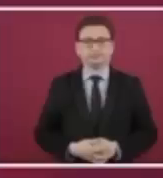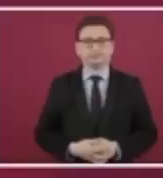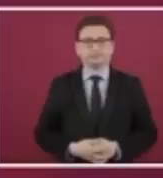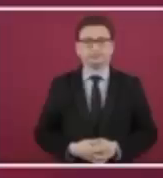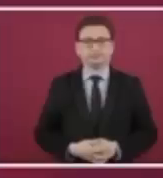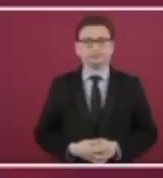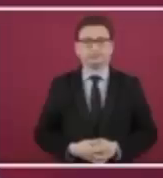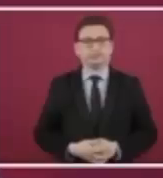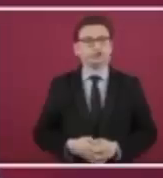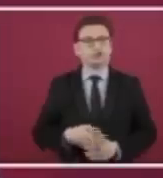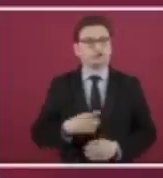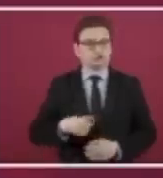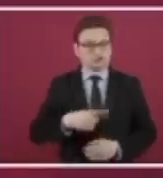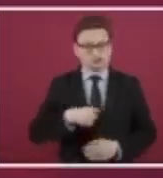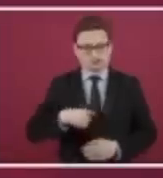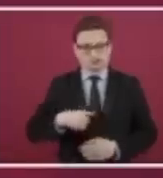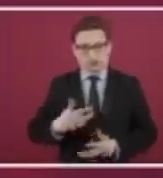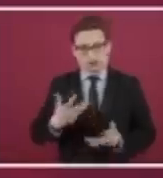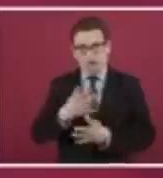causa común, un frente,